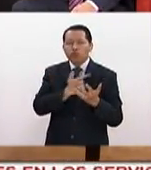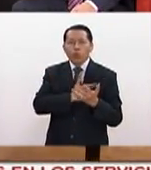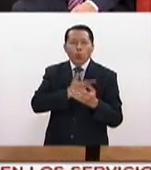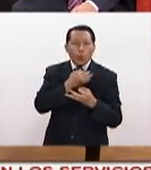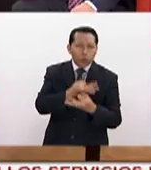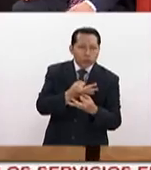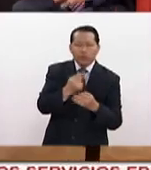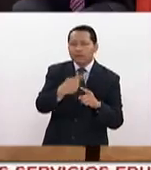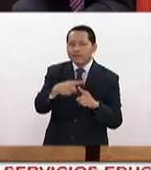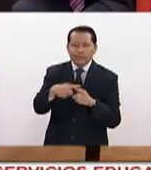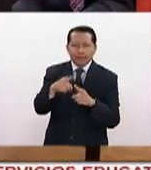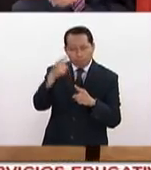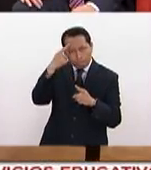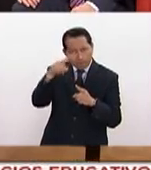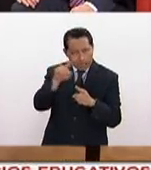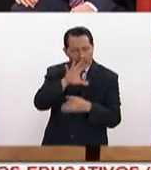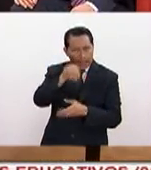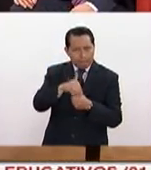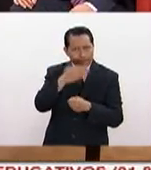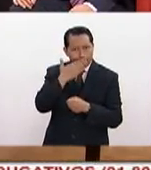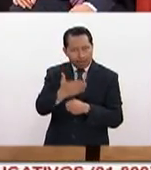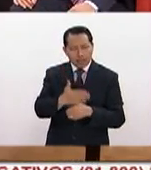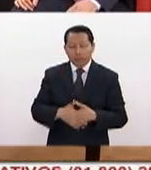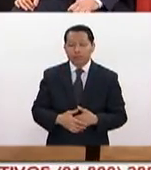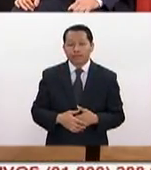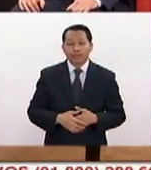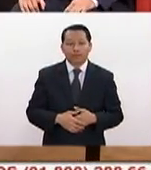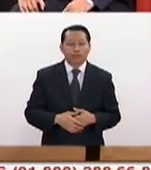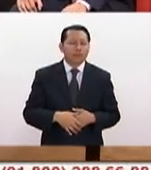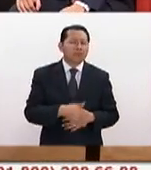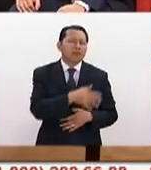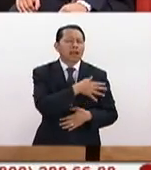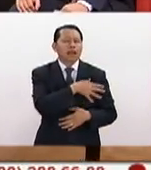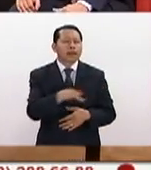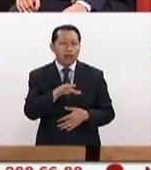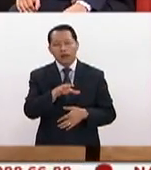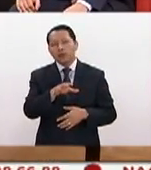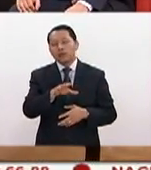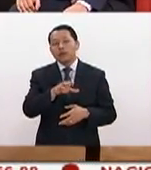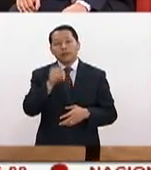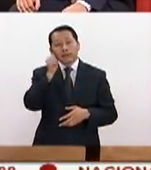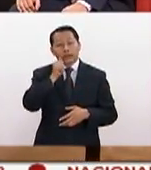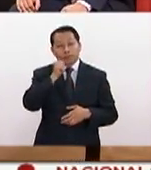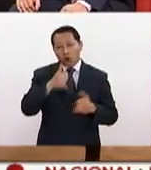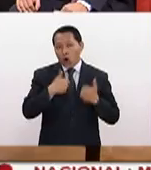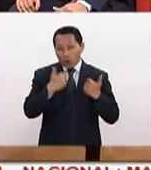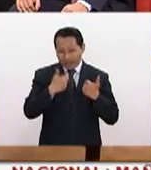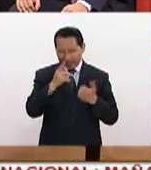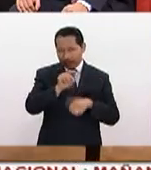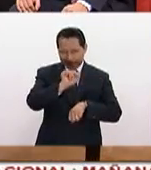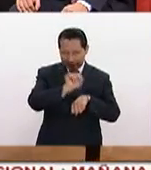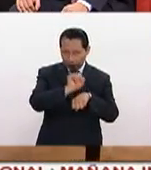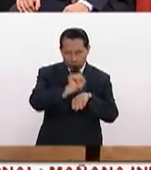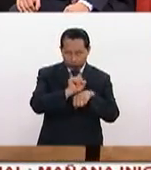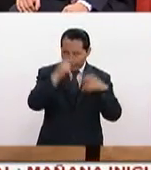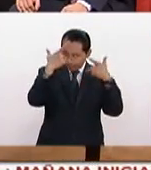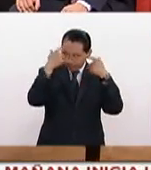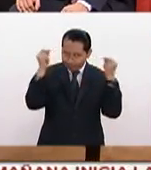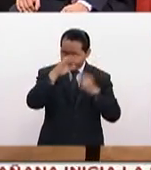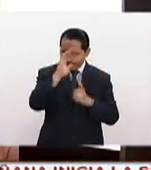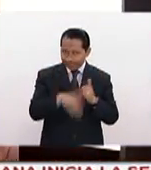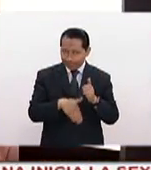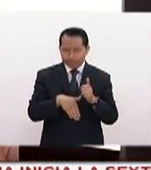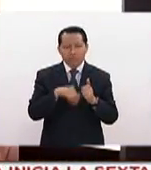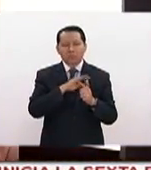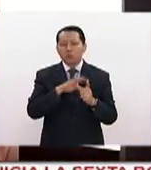gustos, hobbies, para que puedan desempeñarse bien? Bueno, en general, todos los chicos que hayan concluido la secundaria